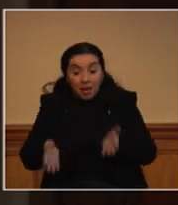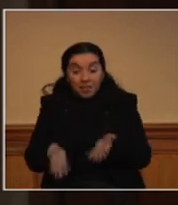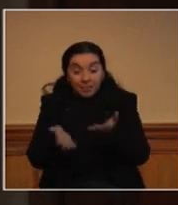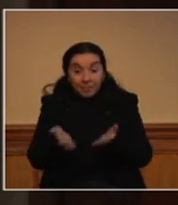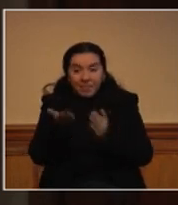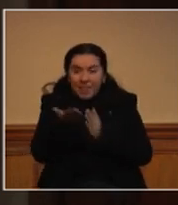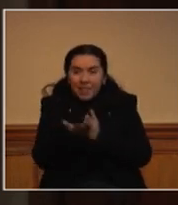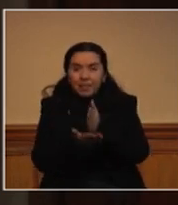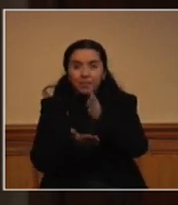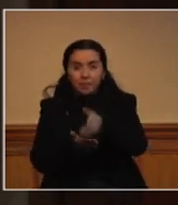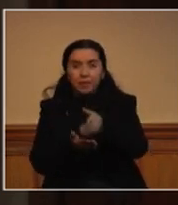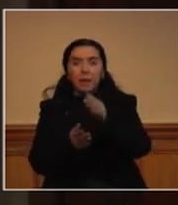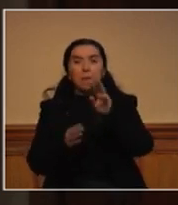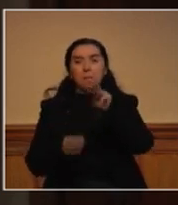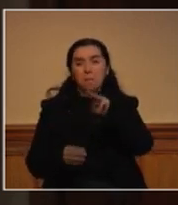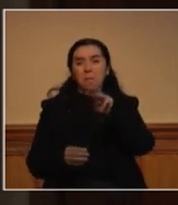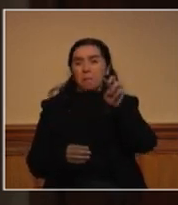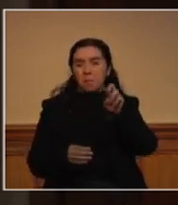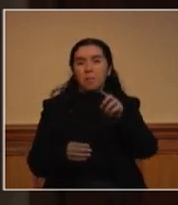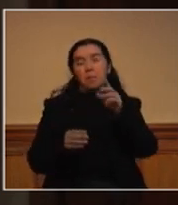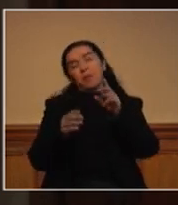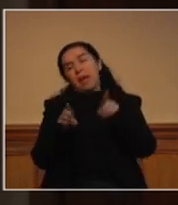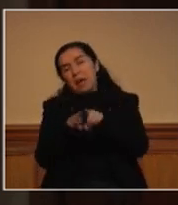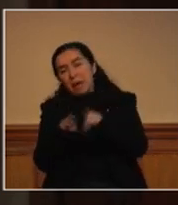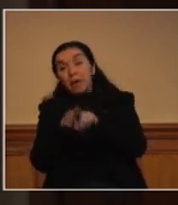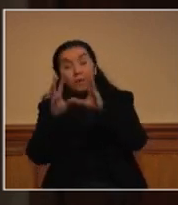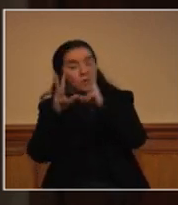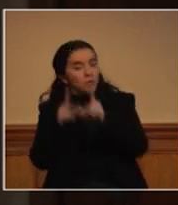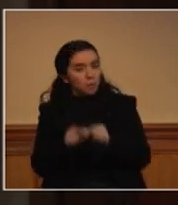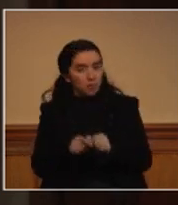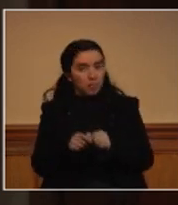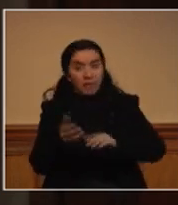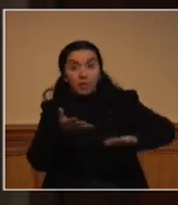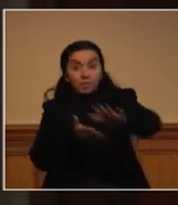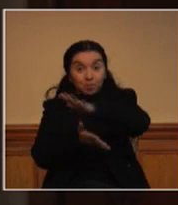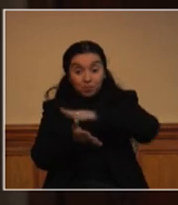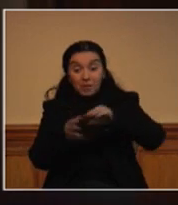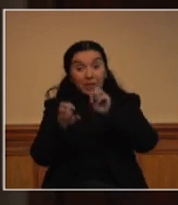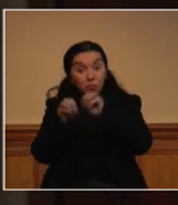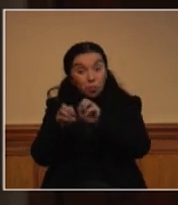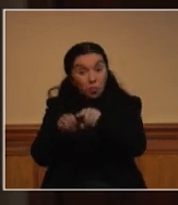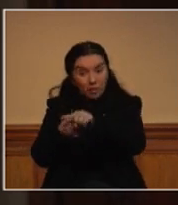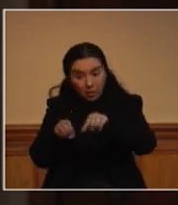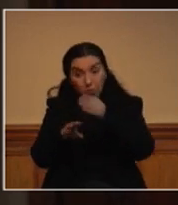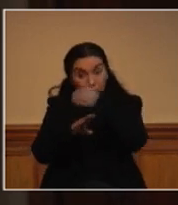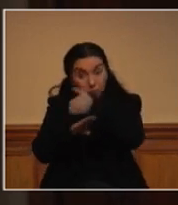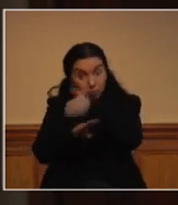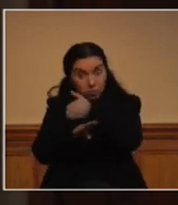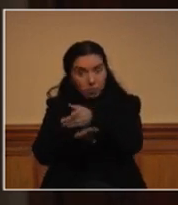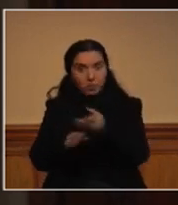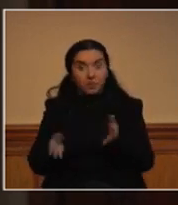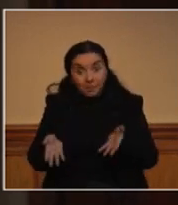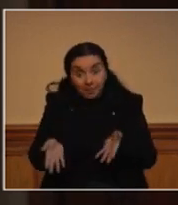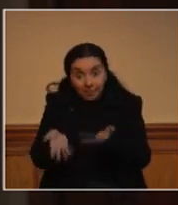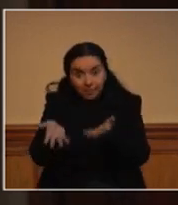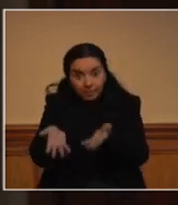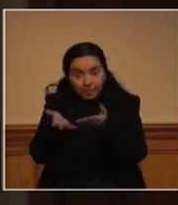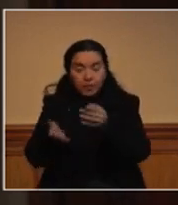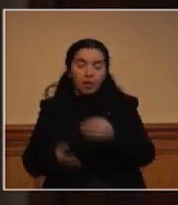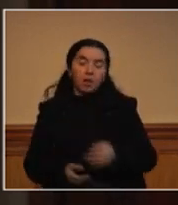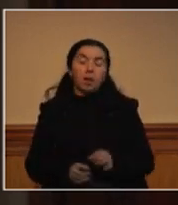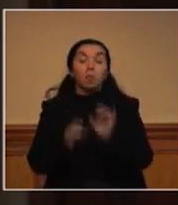hermanos, familiares, y también desde los centros educativos donde ellos asistieron. Y